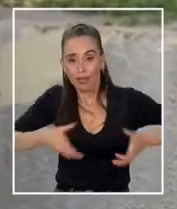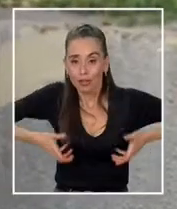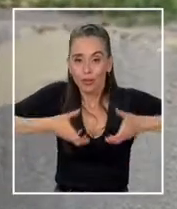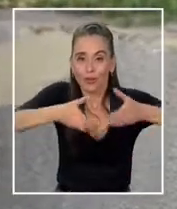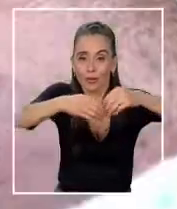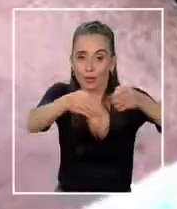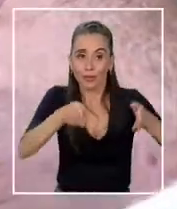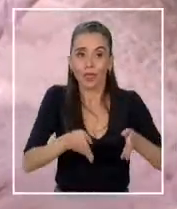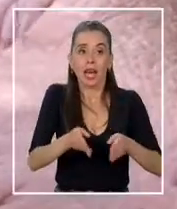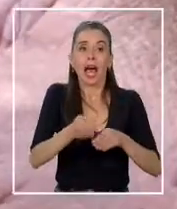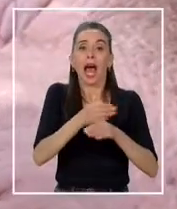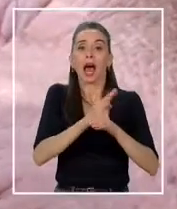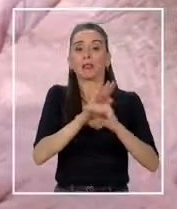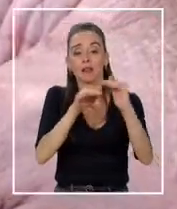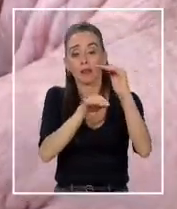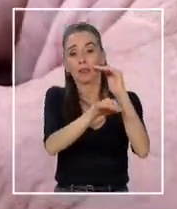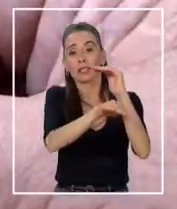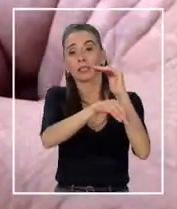antes de que él se fuera.